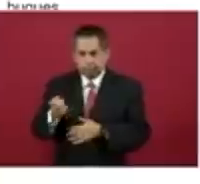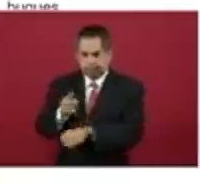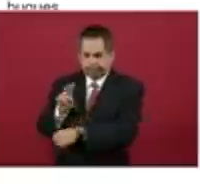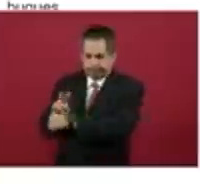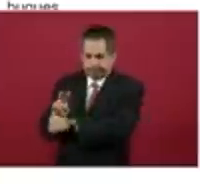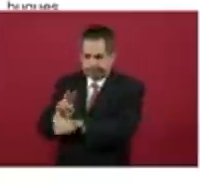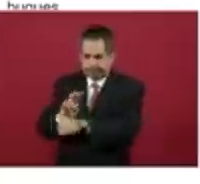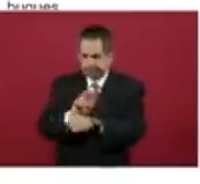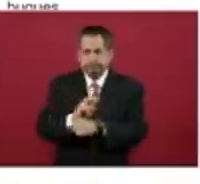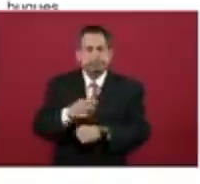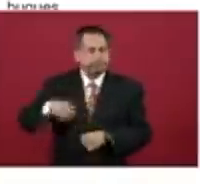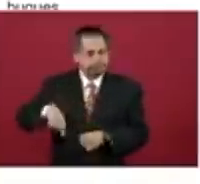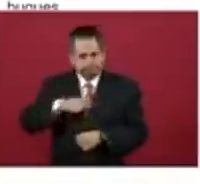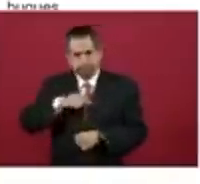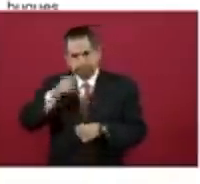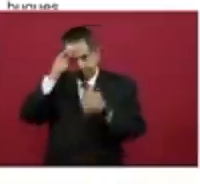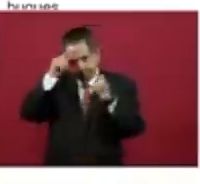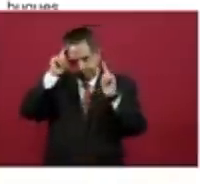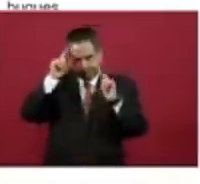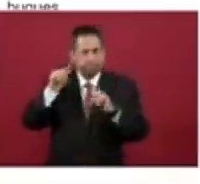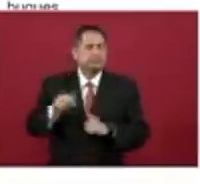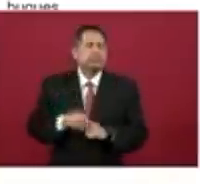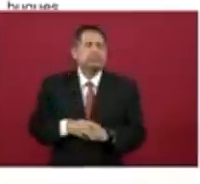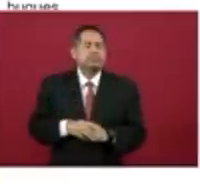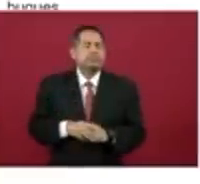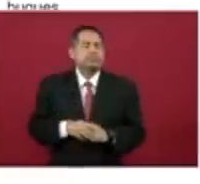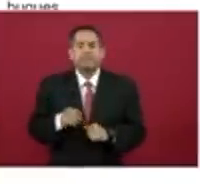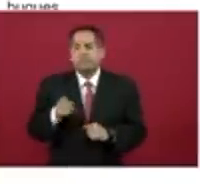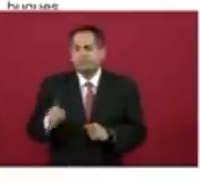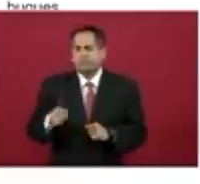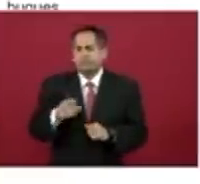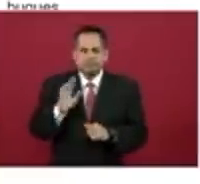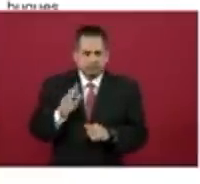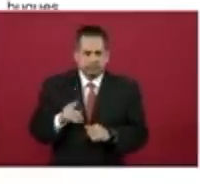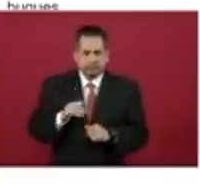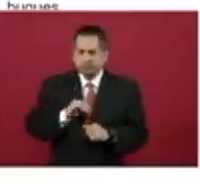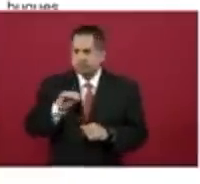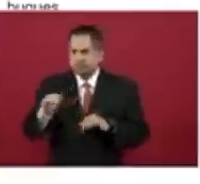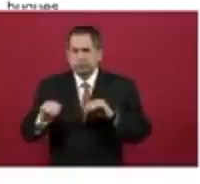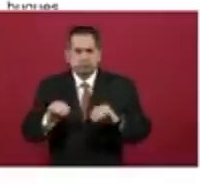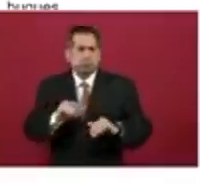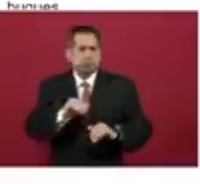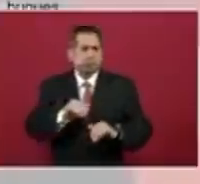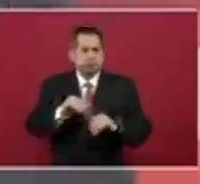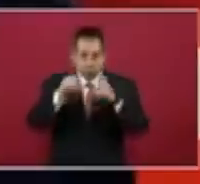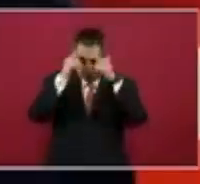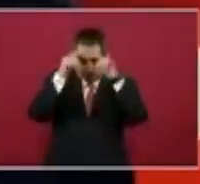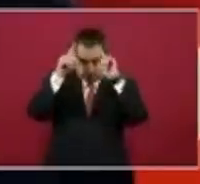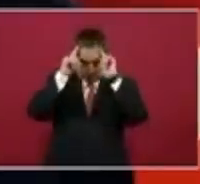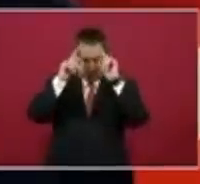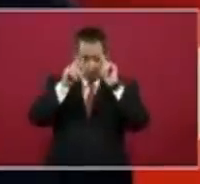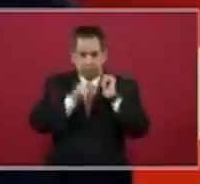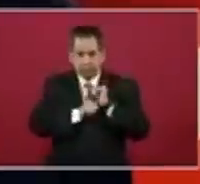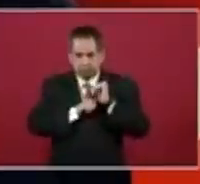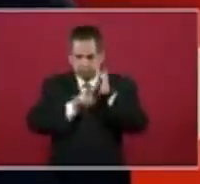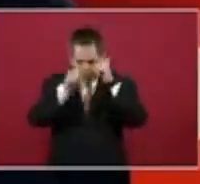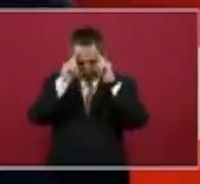ahí se empezaron a mandar personal de Infantería de